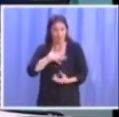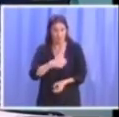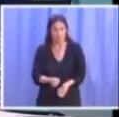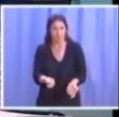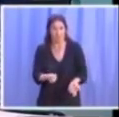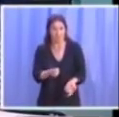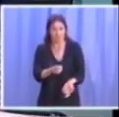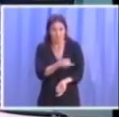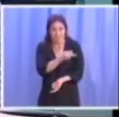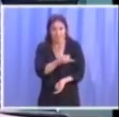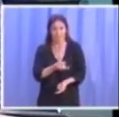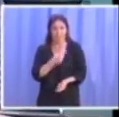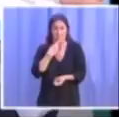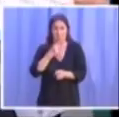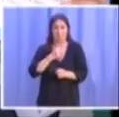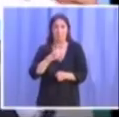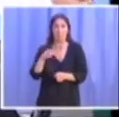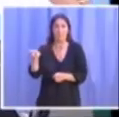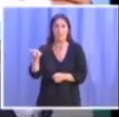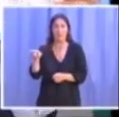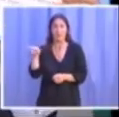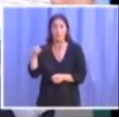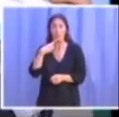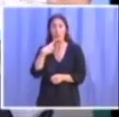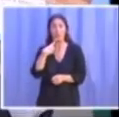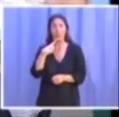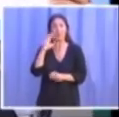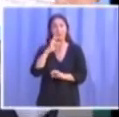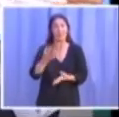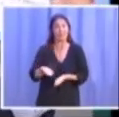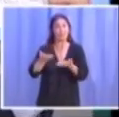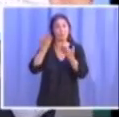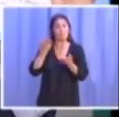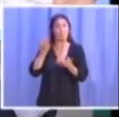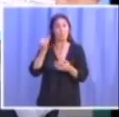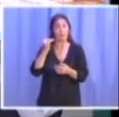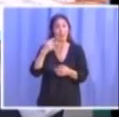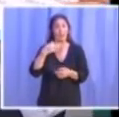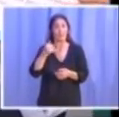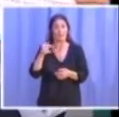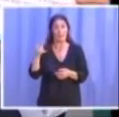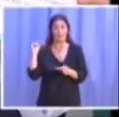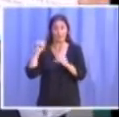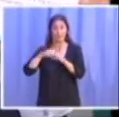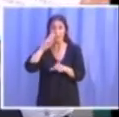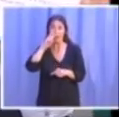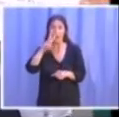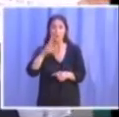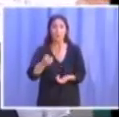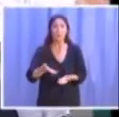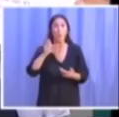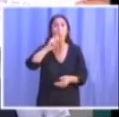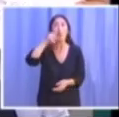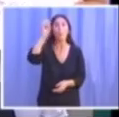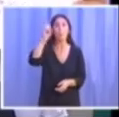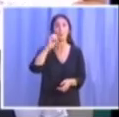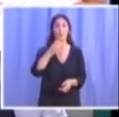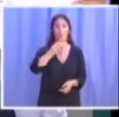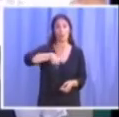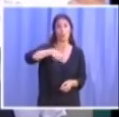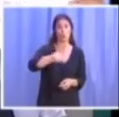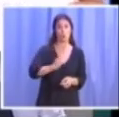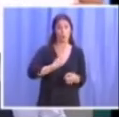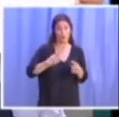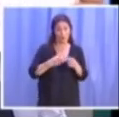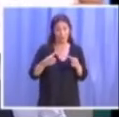geográfica lleva desde ha subido el IBI a los granadinos en los tres eso últimos años un 12%. Eso es y falso. Todos los que tenemos nuestro recibo